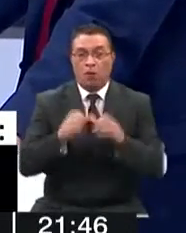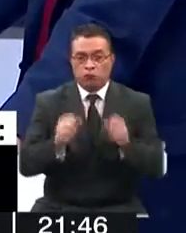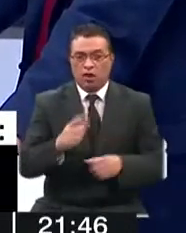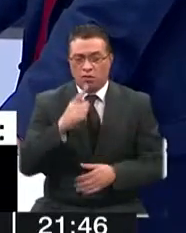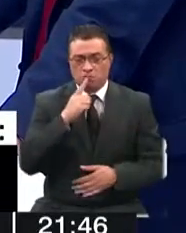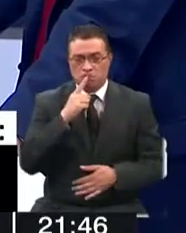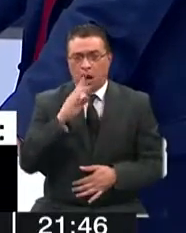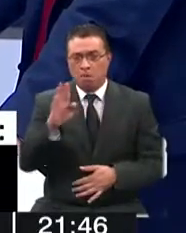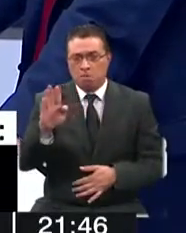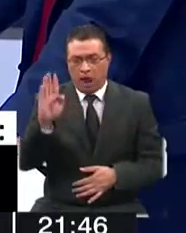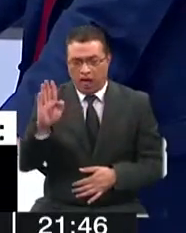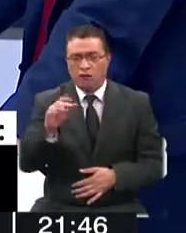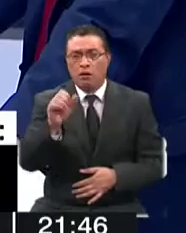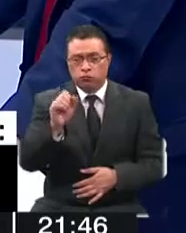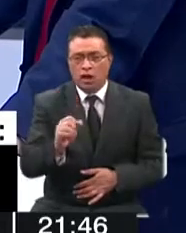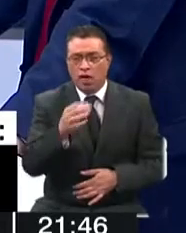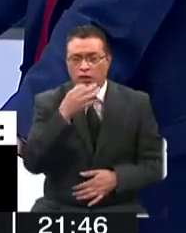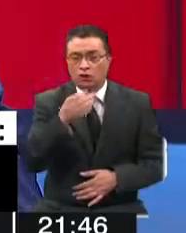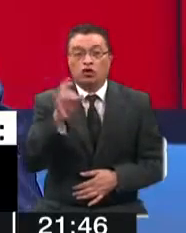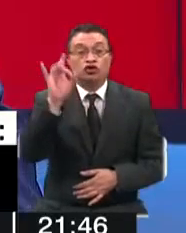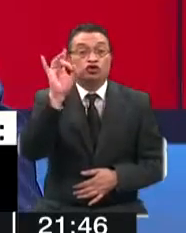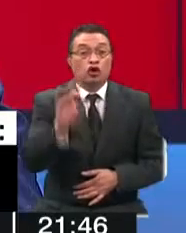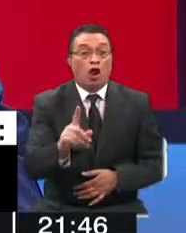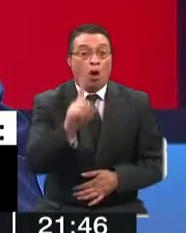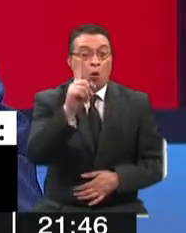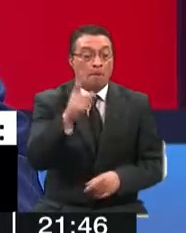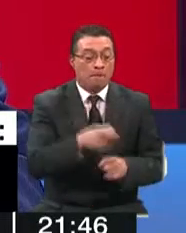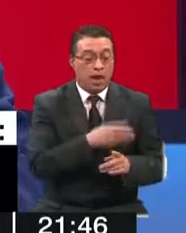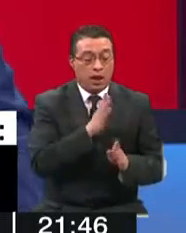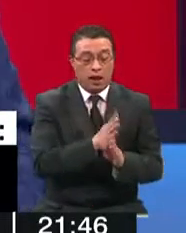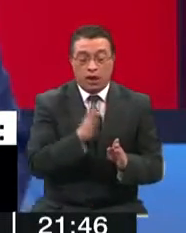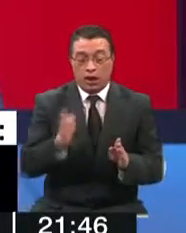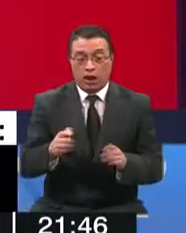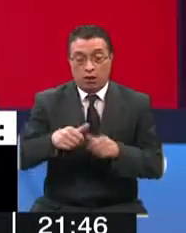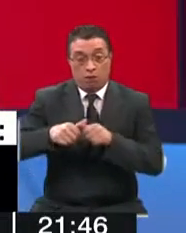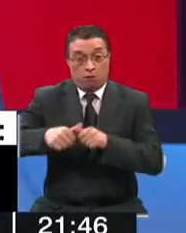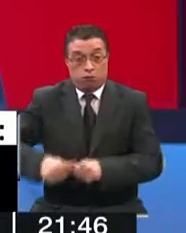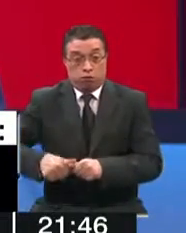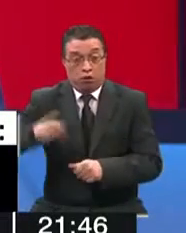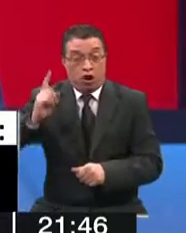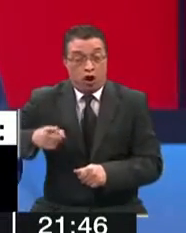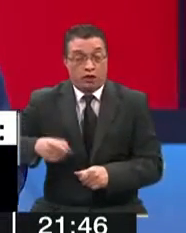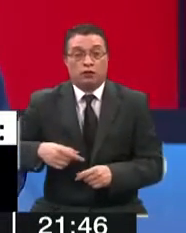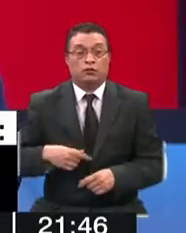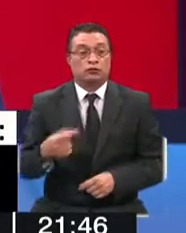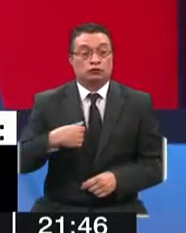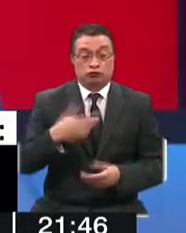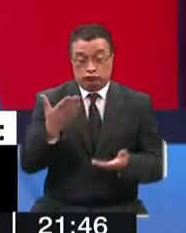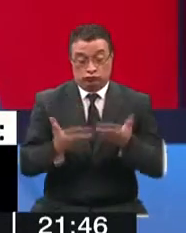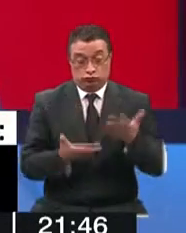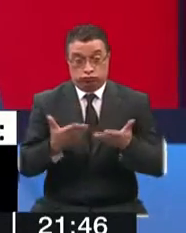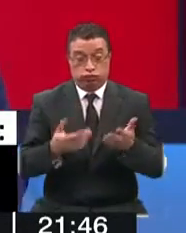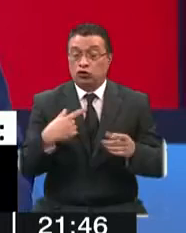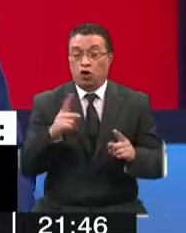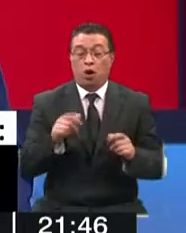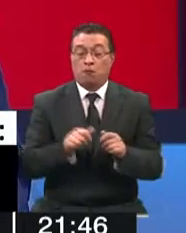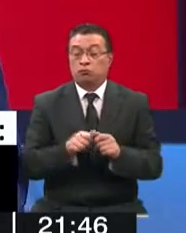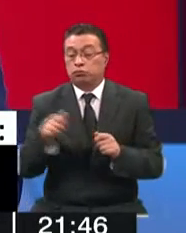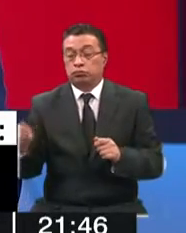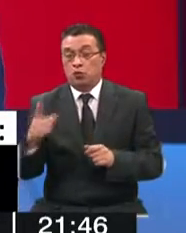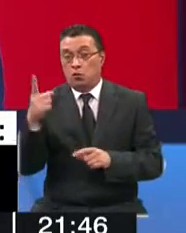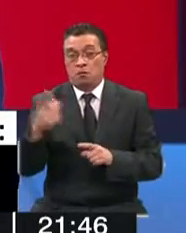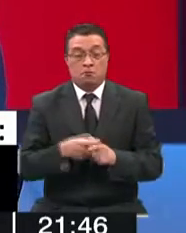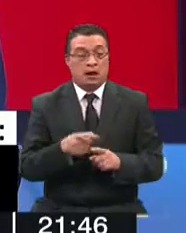su palabra en que solo van a estar cautivos un mes o no? Sí, puede? Nosotros evaluamos que no va a ser necesario extender esta medida más allá de un